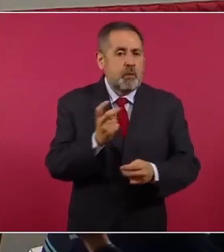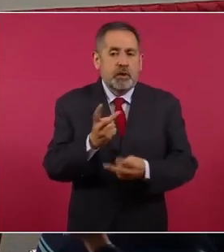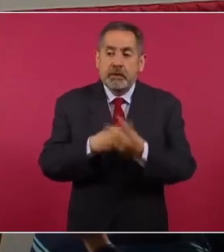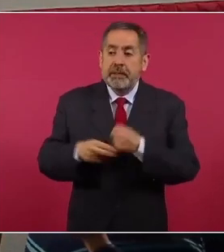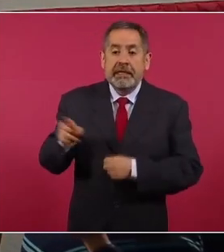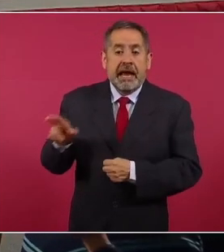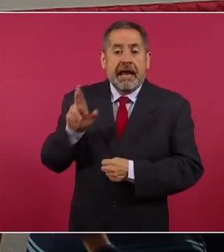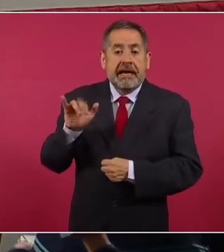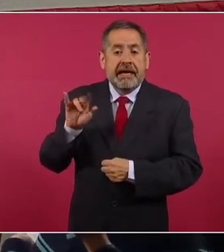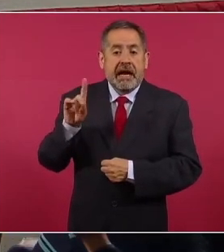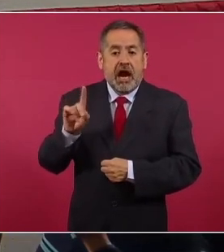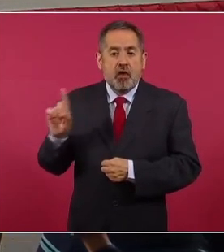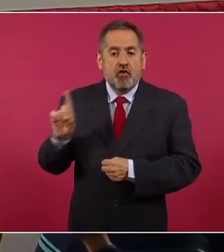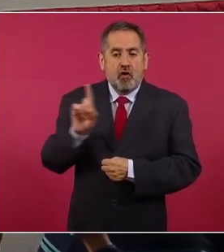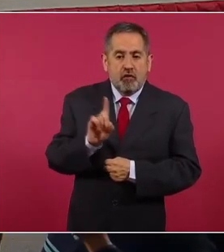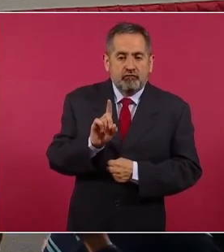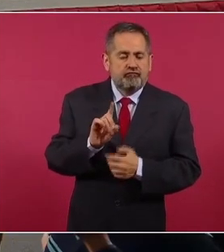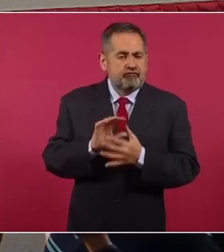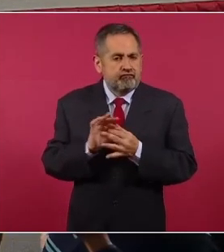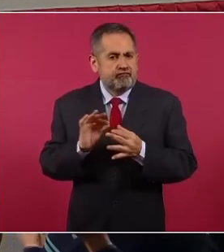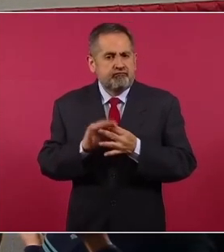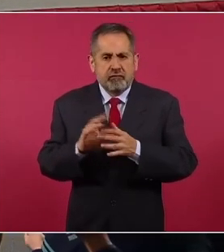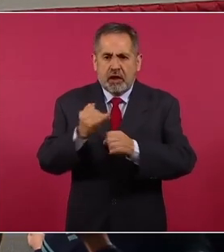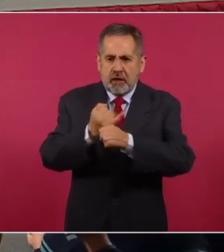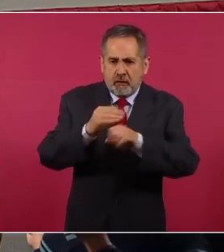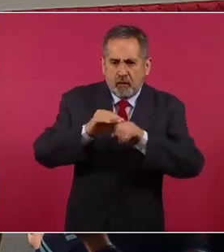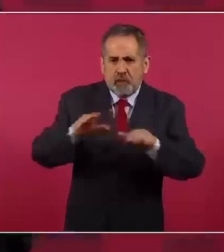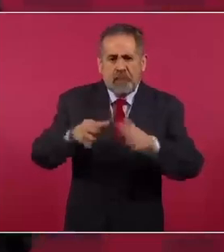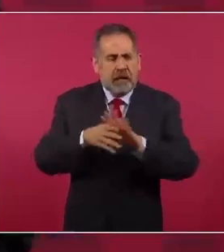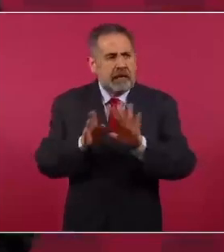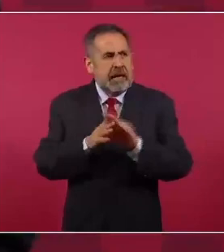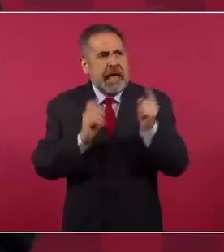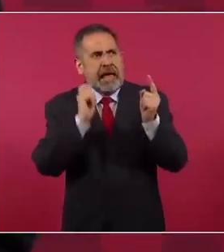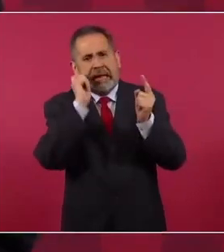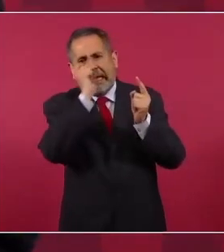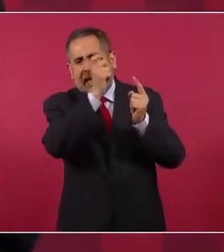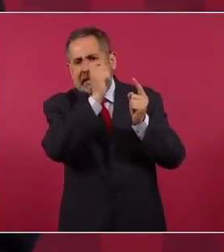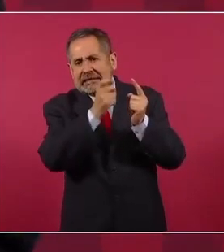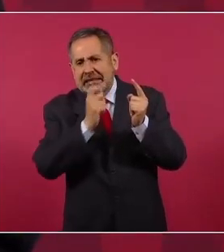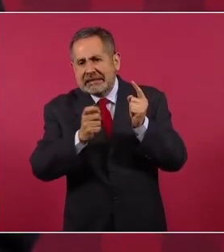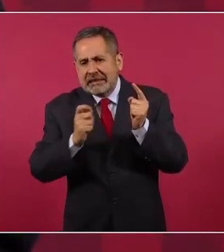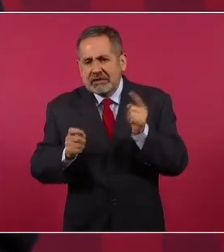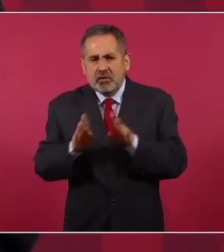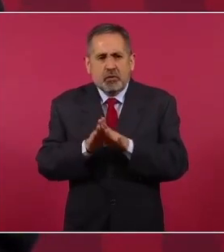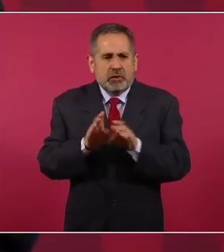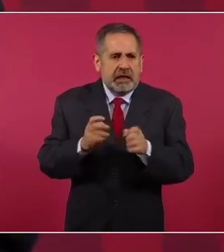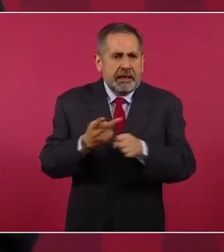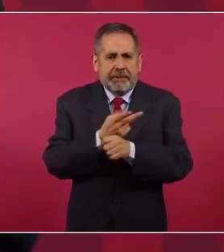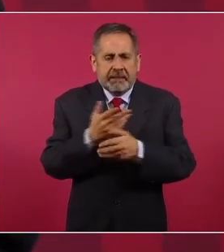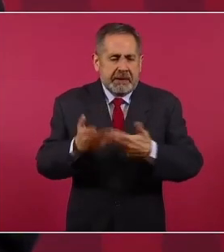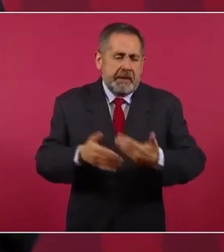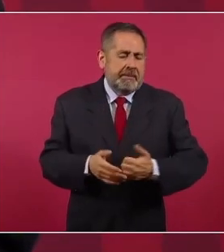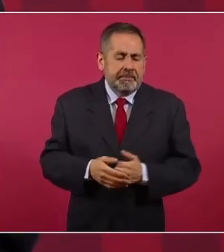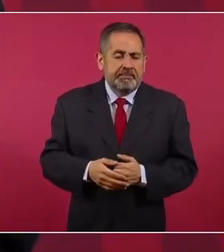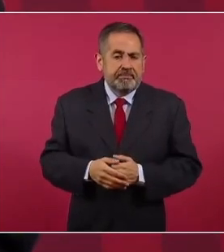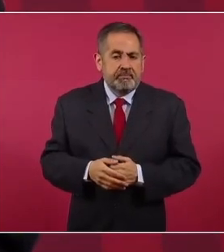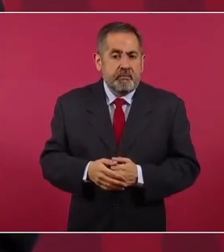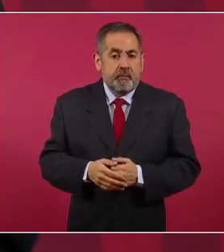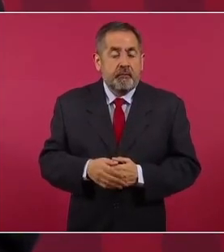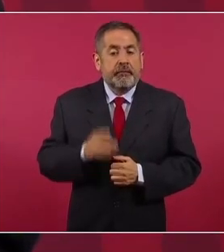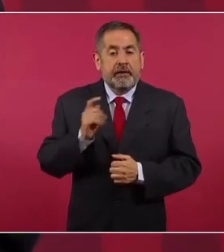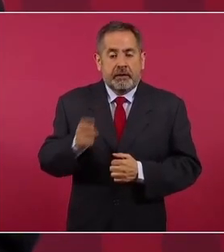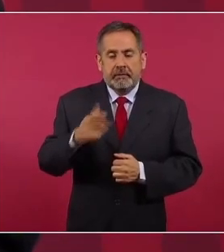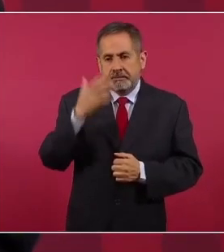siempre nos informa de cómo vamos. El propósito,